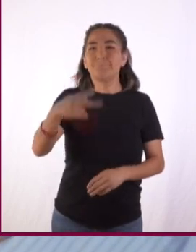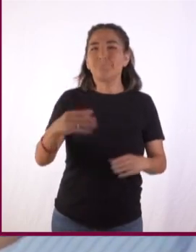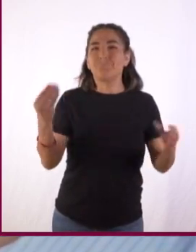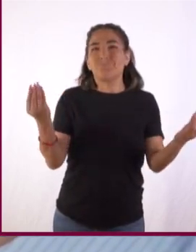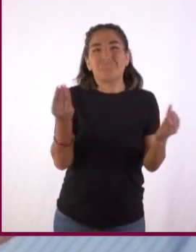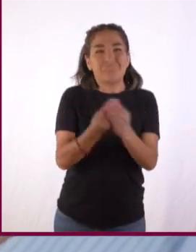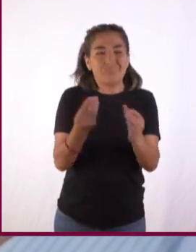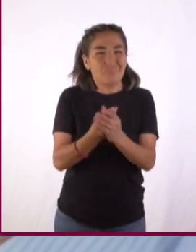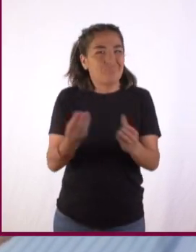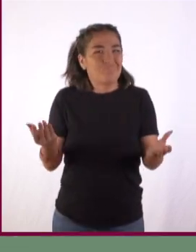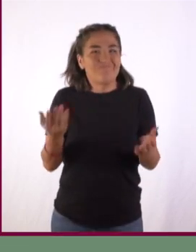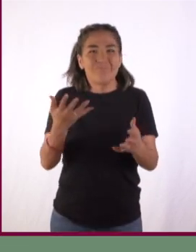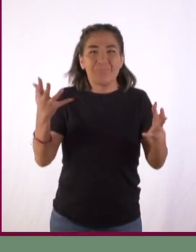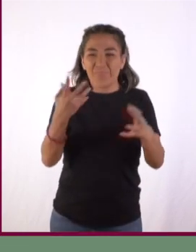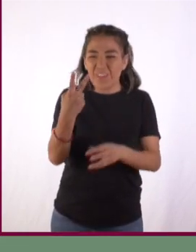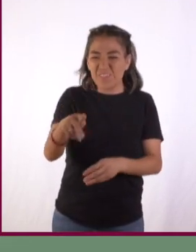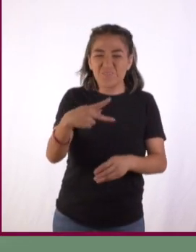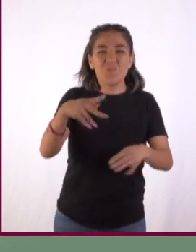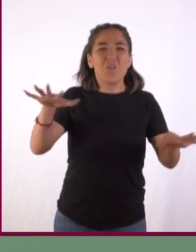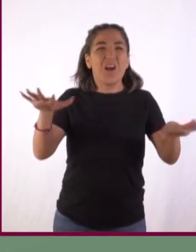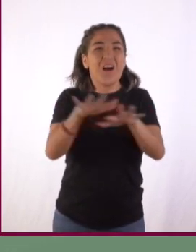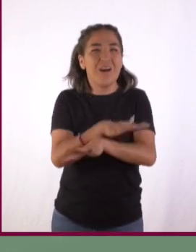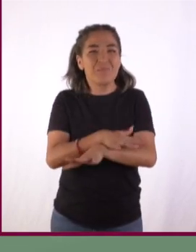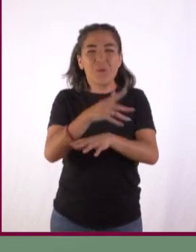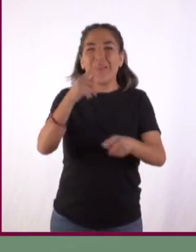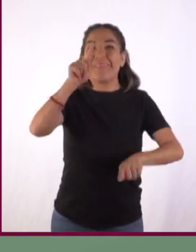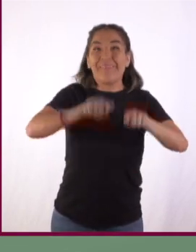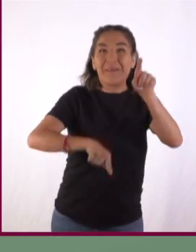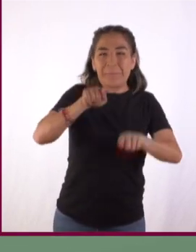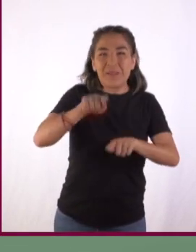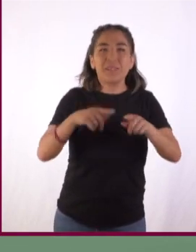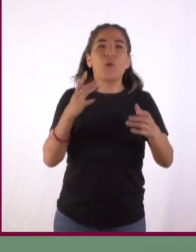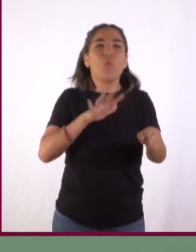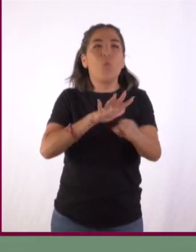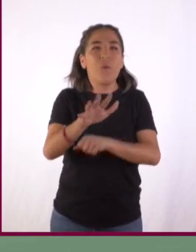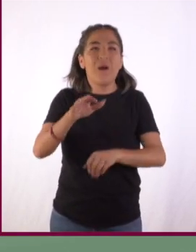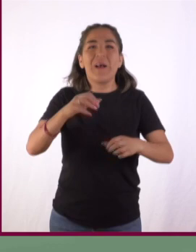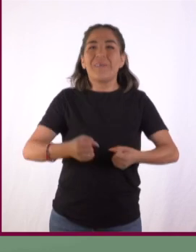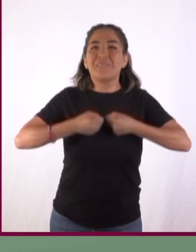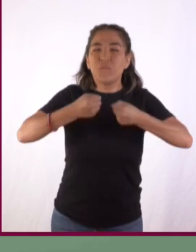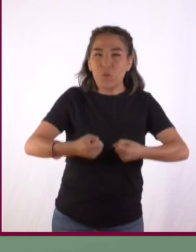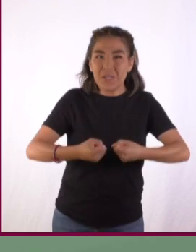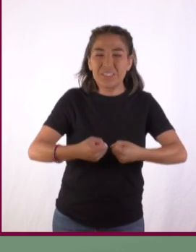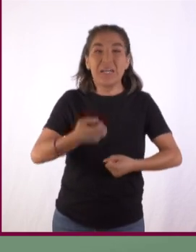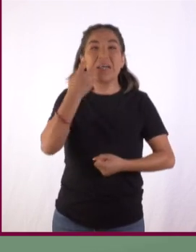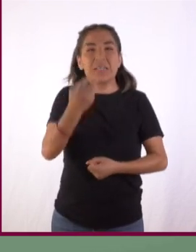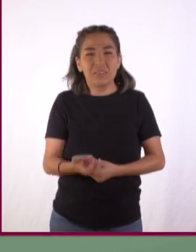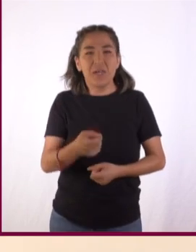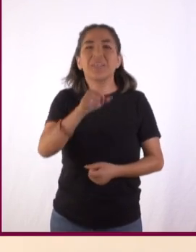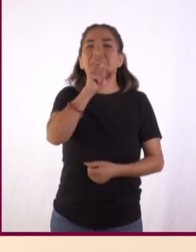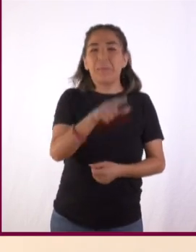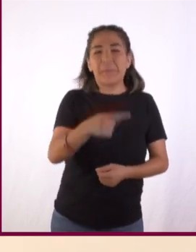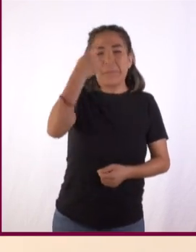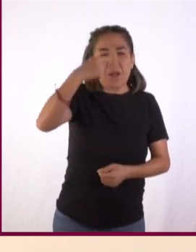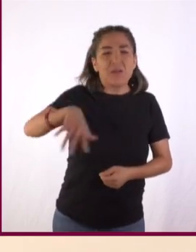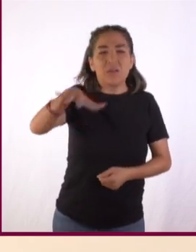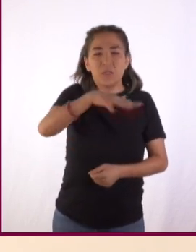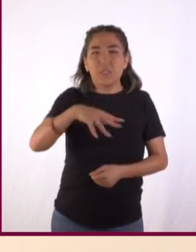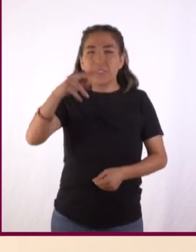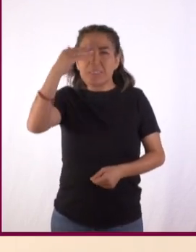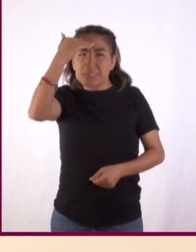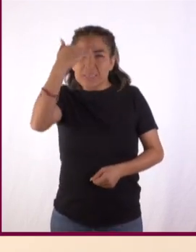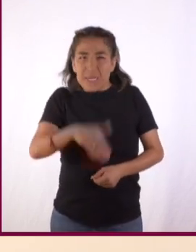comportarse estos materiales en presencia de diferentes fuerzas. Y esto a su vez pues permite